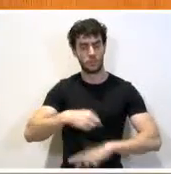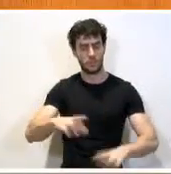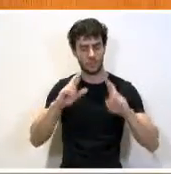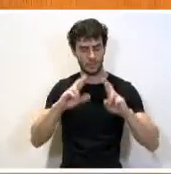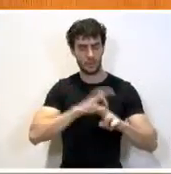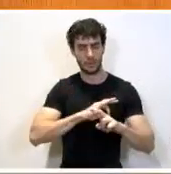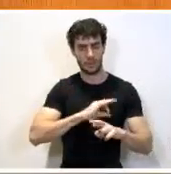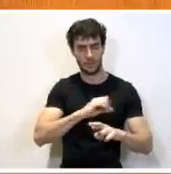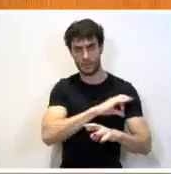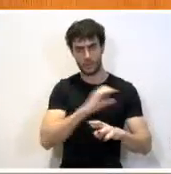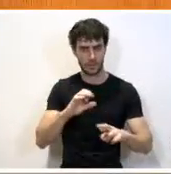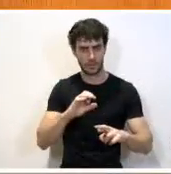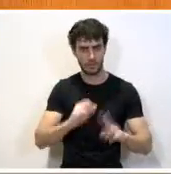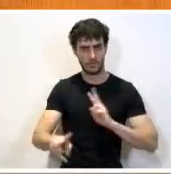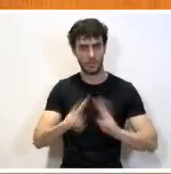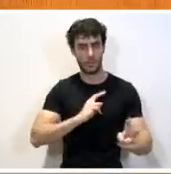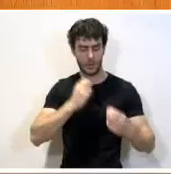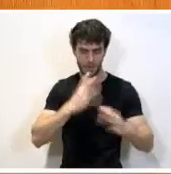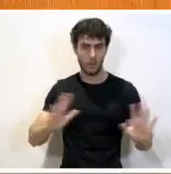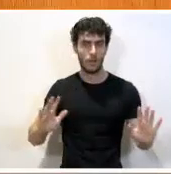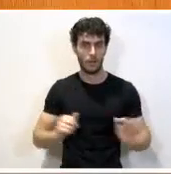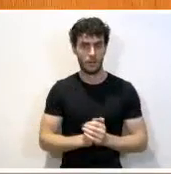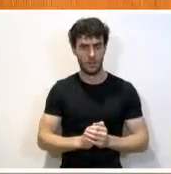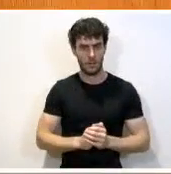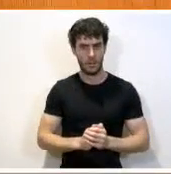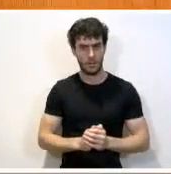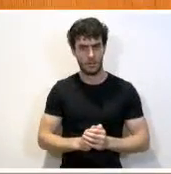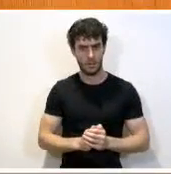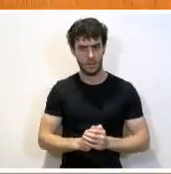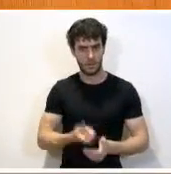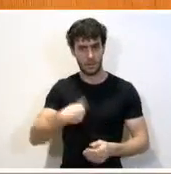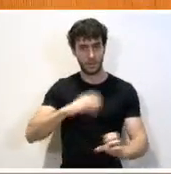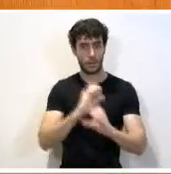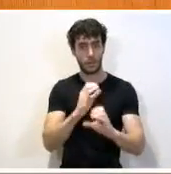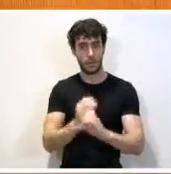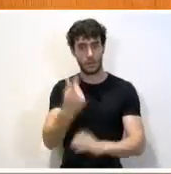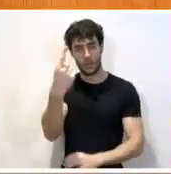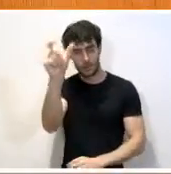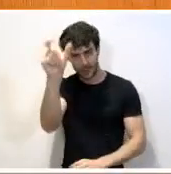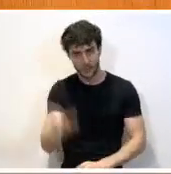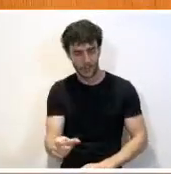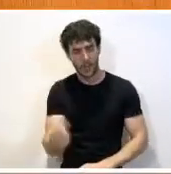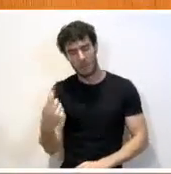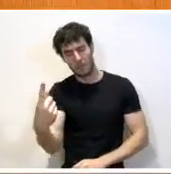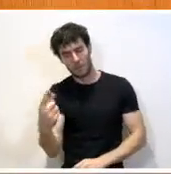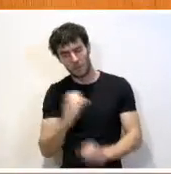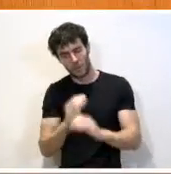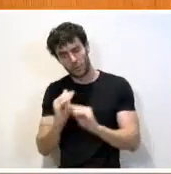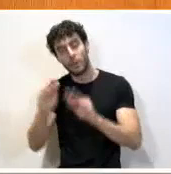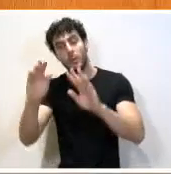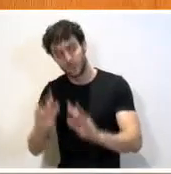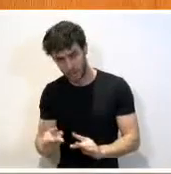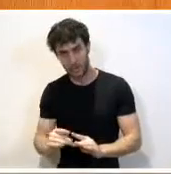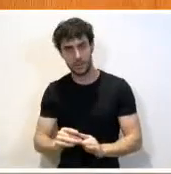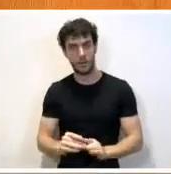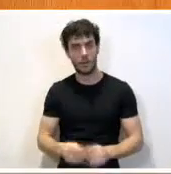que no me conteste lo que me dijo el señor Alacid en un debate. No vamos a poner un autobús para una persona. Pues sí, señor Osés. Esa